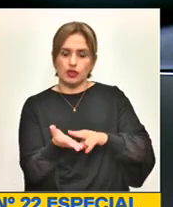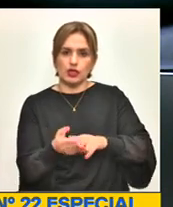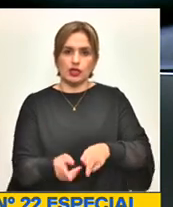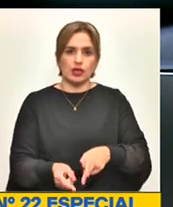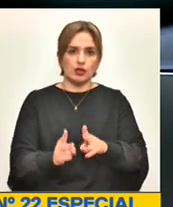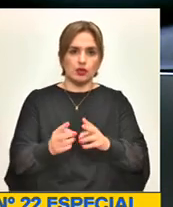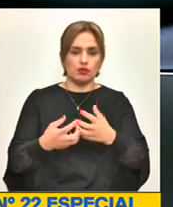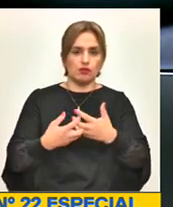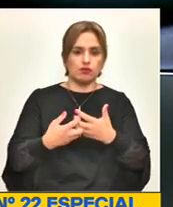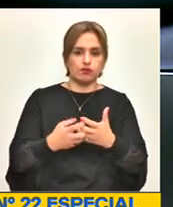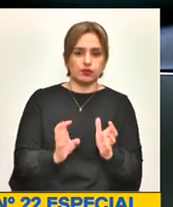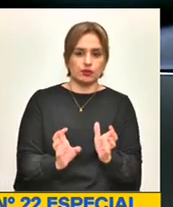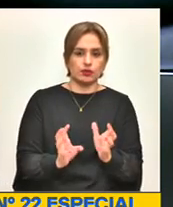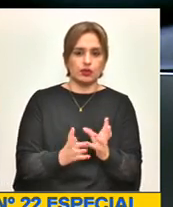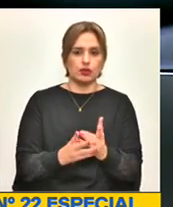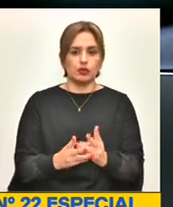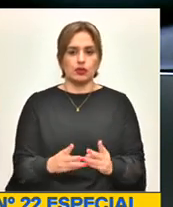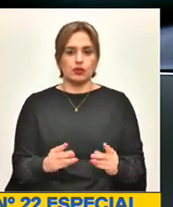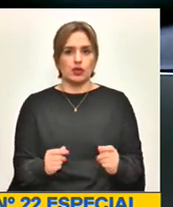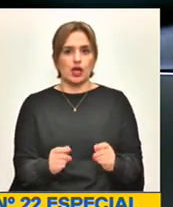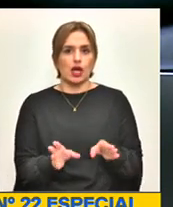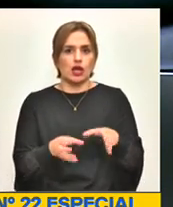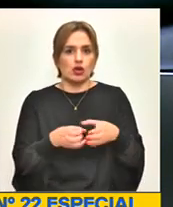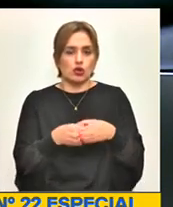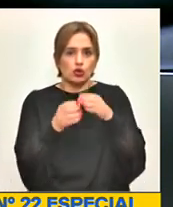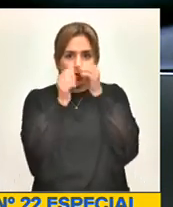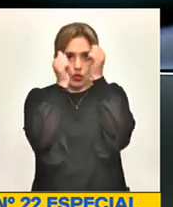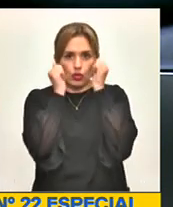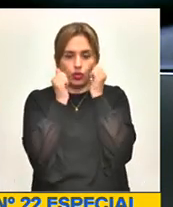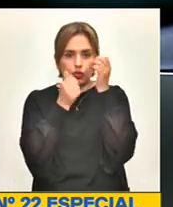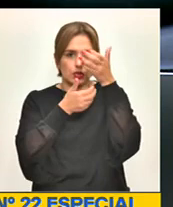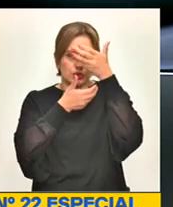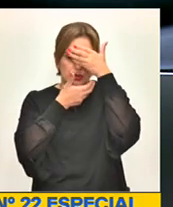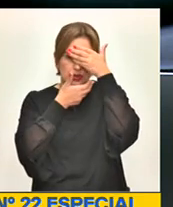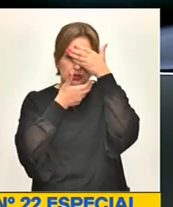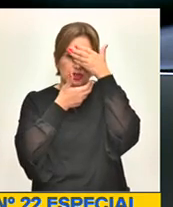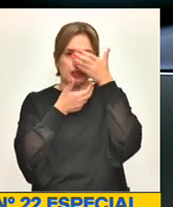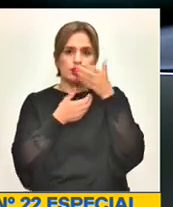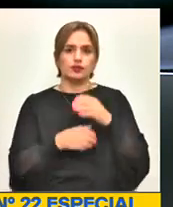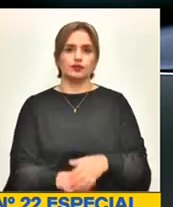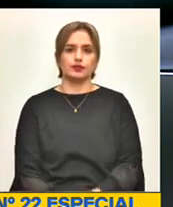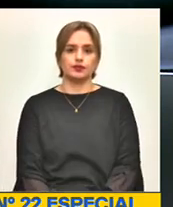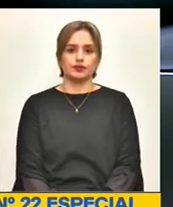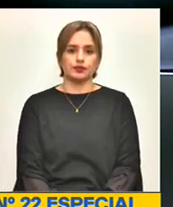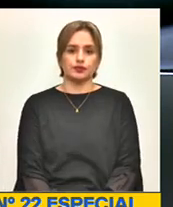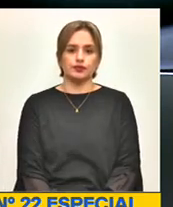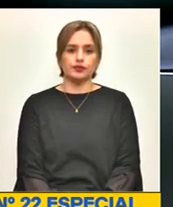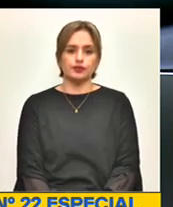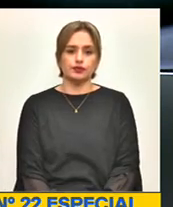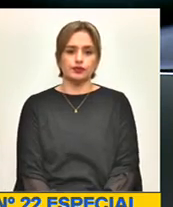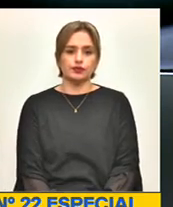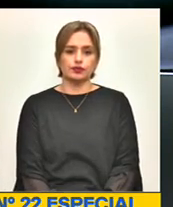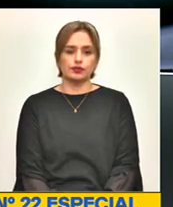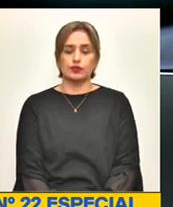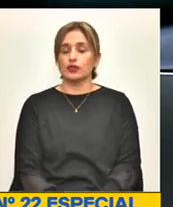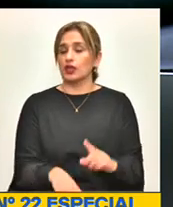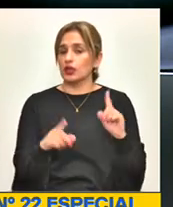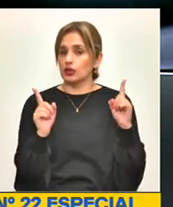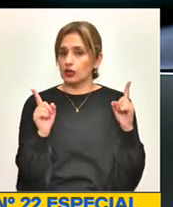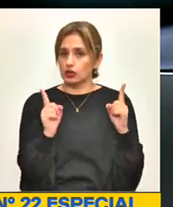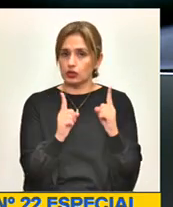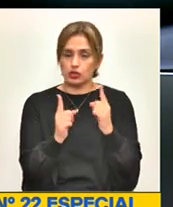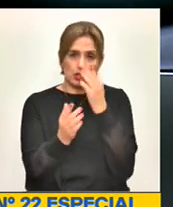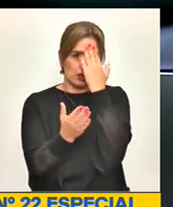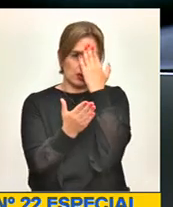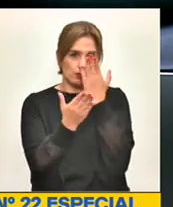desarticular desarticular a los grupos terroristas que actúan en la zona en conclusión ante la compleja